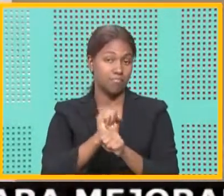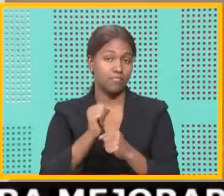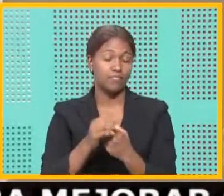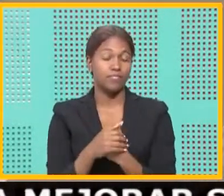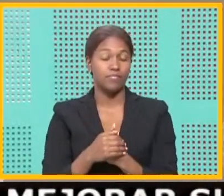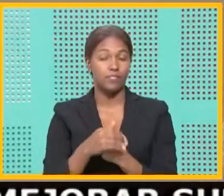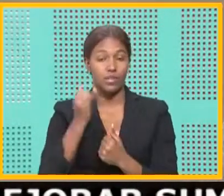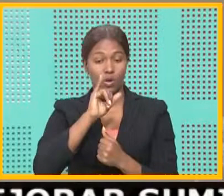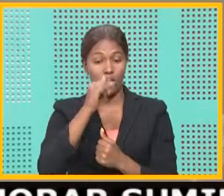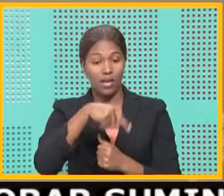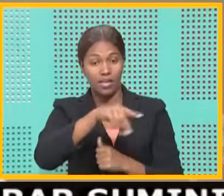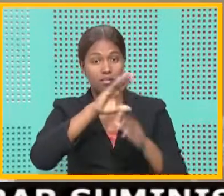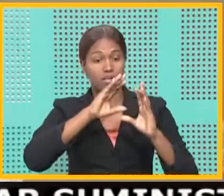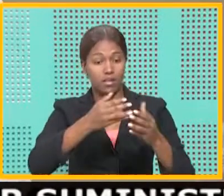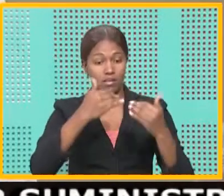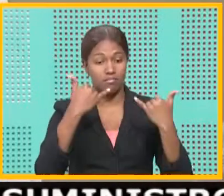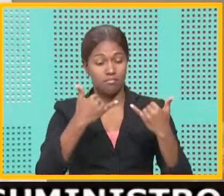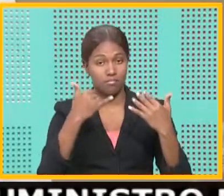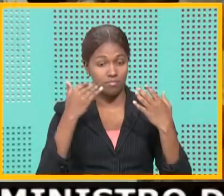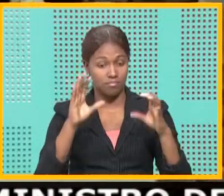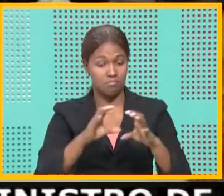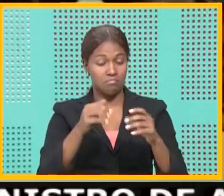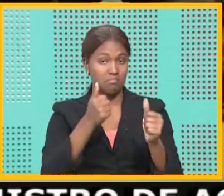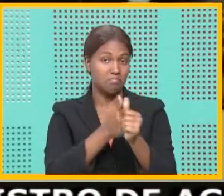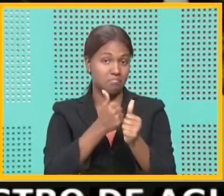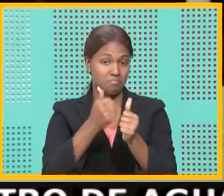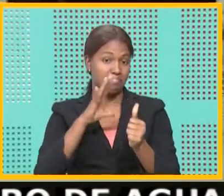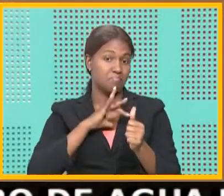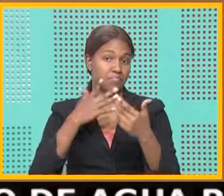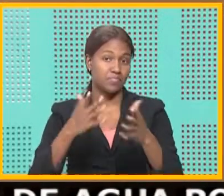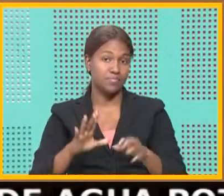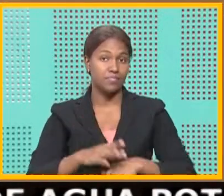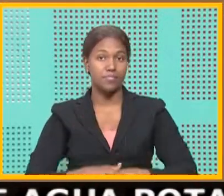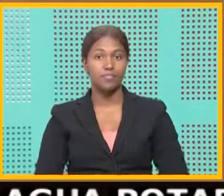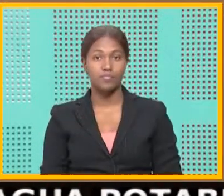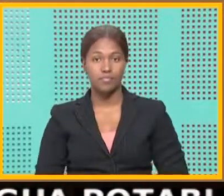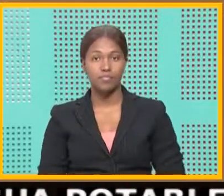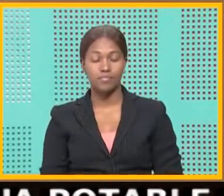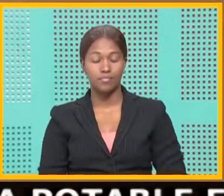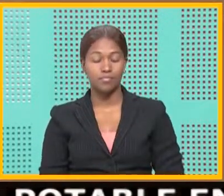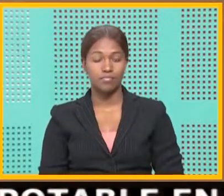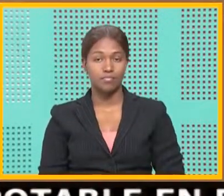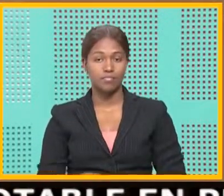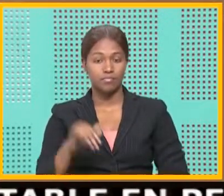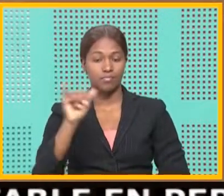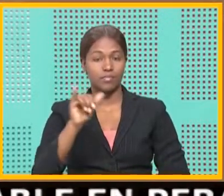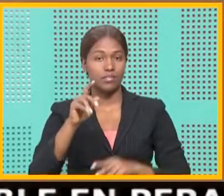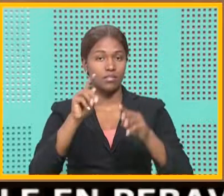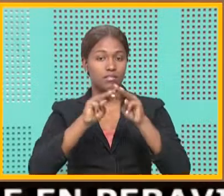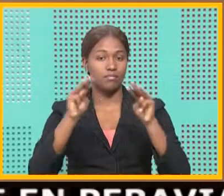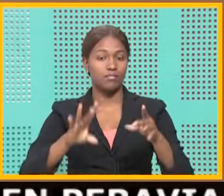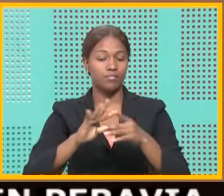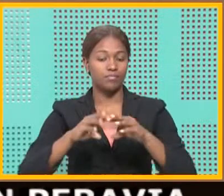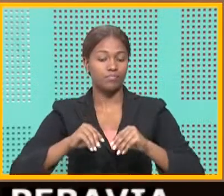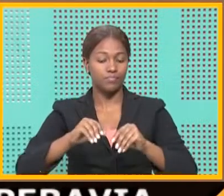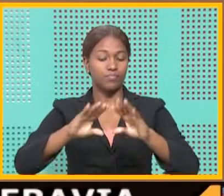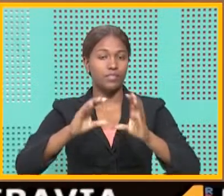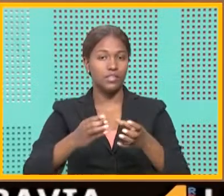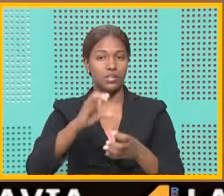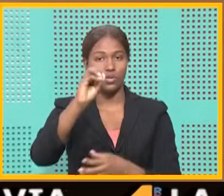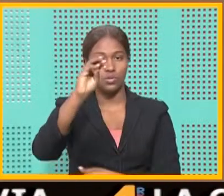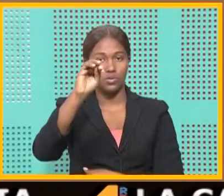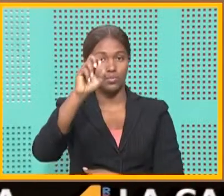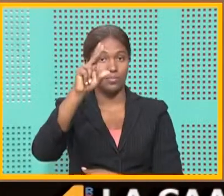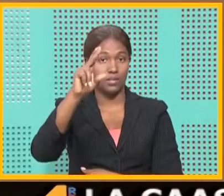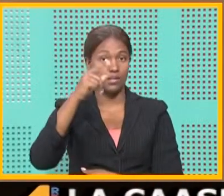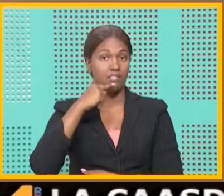hicieron lo que hacer y ya están los pollos otra vez. Asimismo, el ministro de Agricultura, Osmar Benítez,